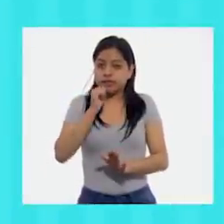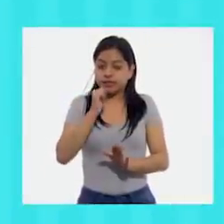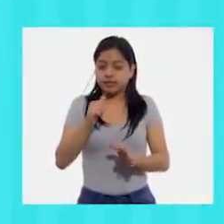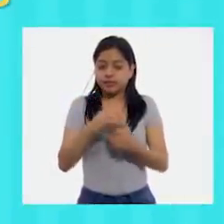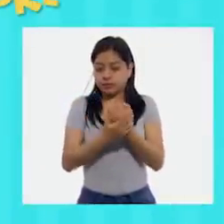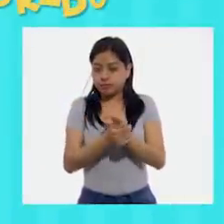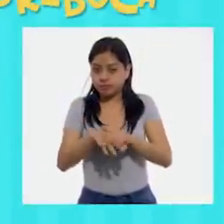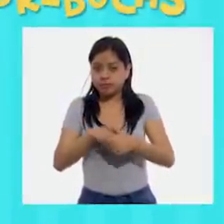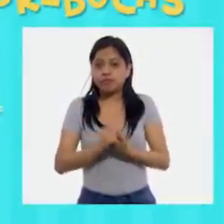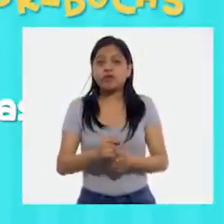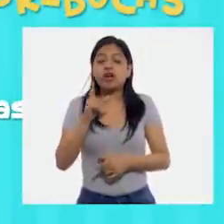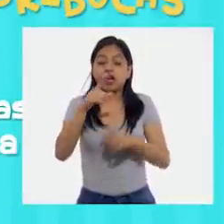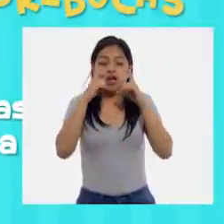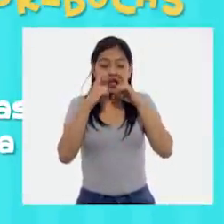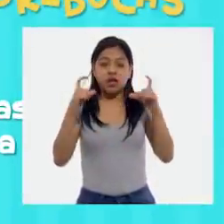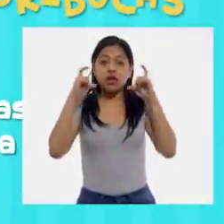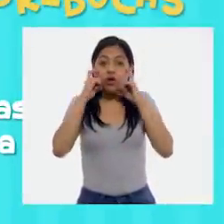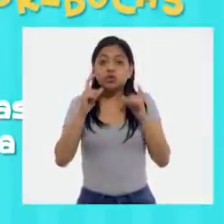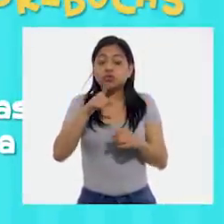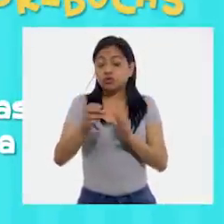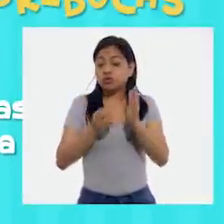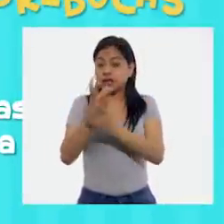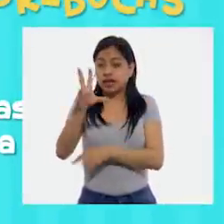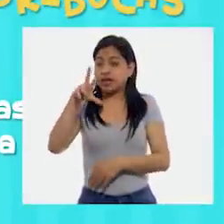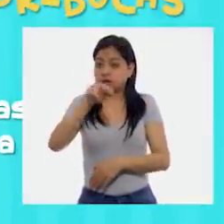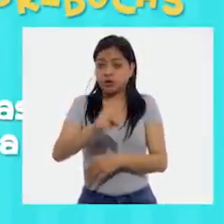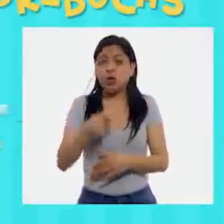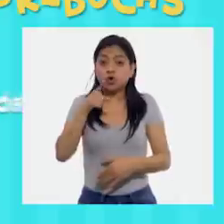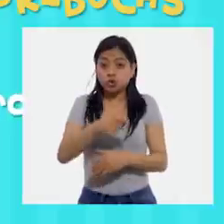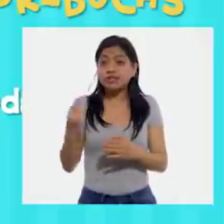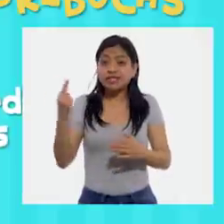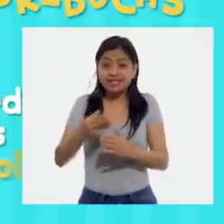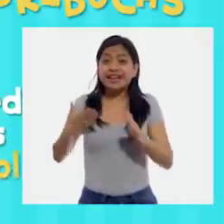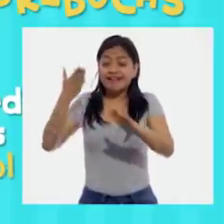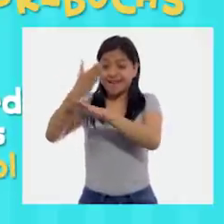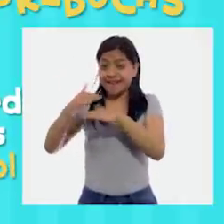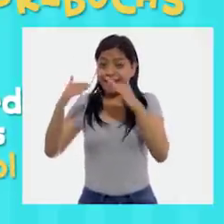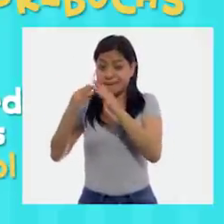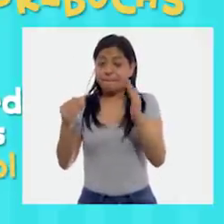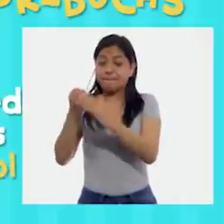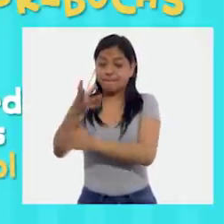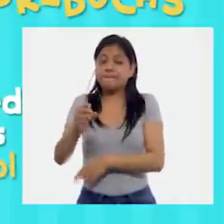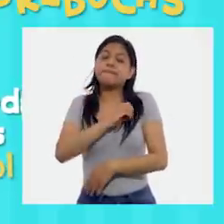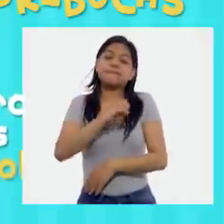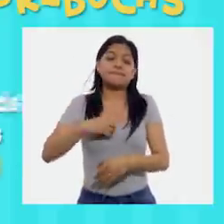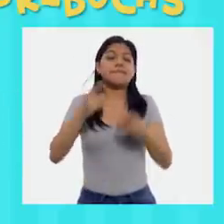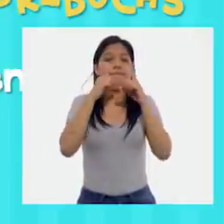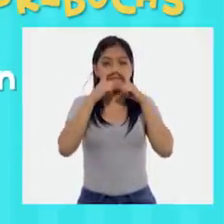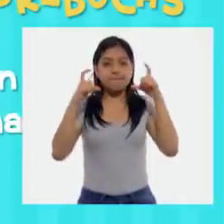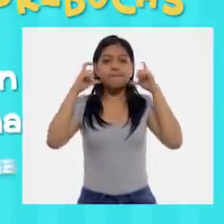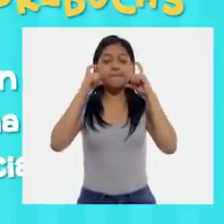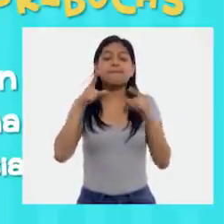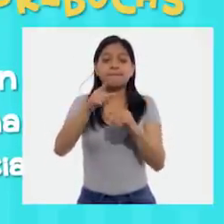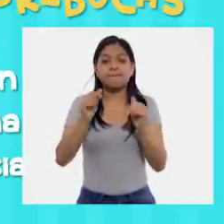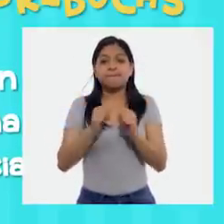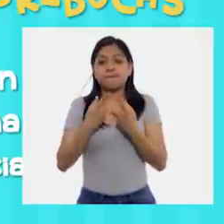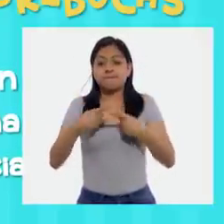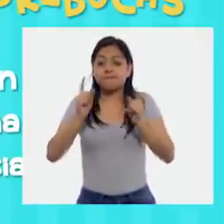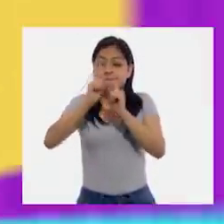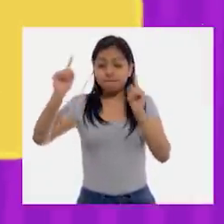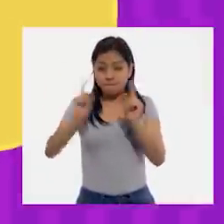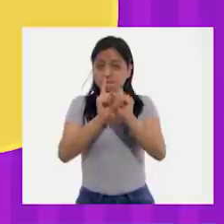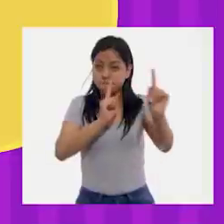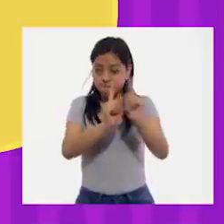Utiliza cubrebocas. No salgas de casa y si tienes que hacerlo, recuerda que es obligatorio utilizarlo. Mantén la sana